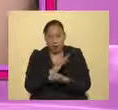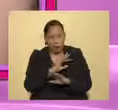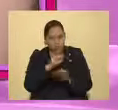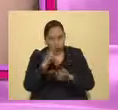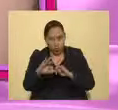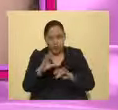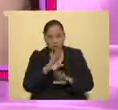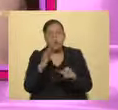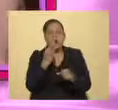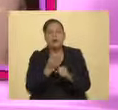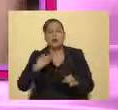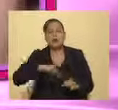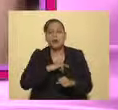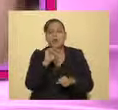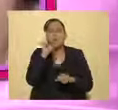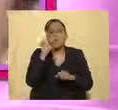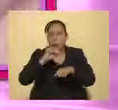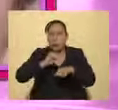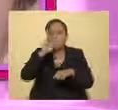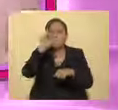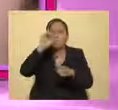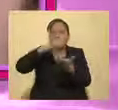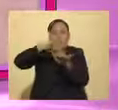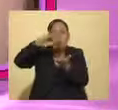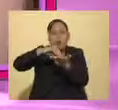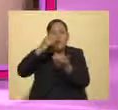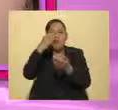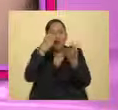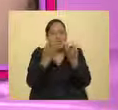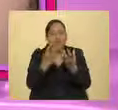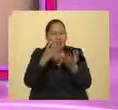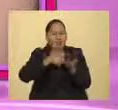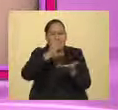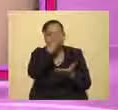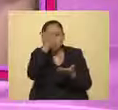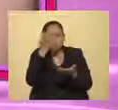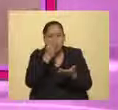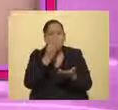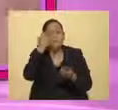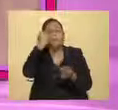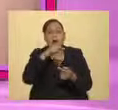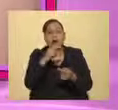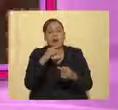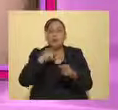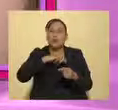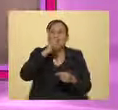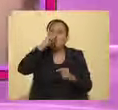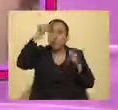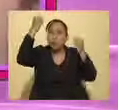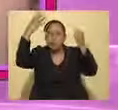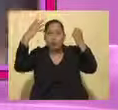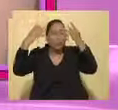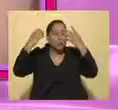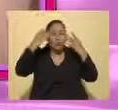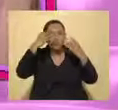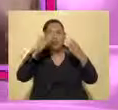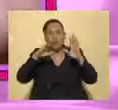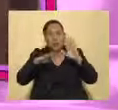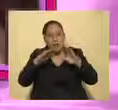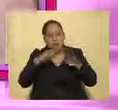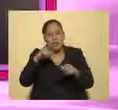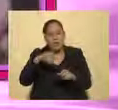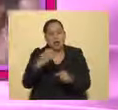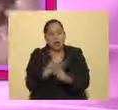a poner, ¿por qué no?, un poco de polvo translúcido. Esto lo hago porque tenemos luces importantes en